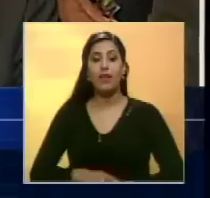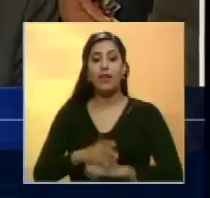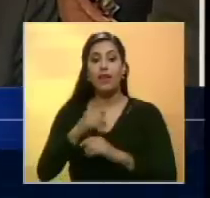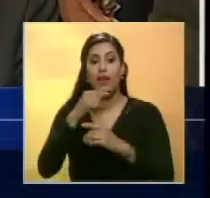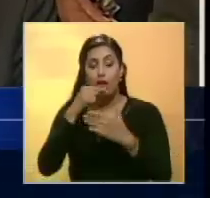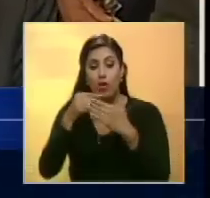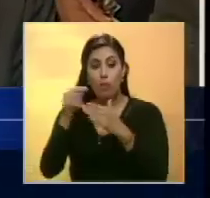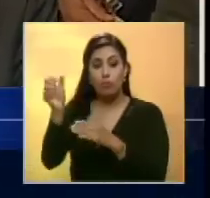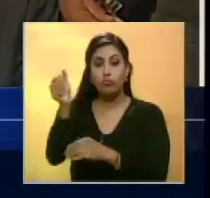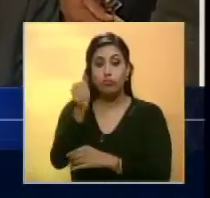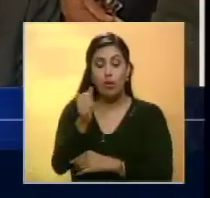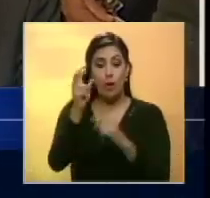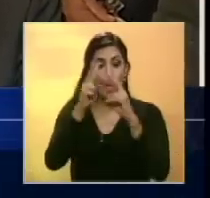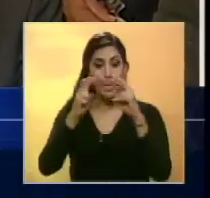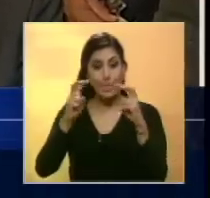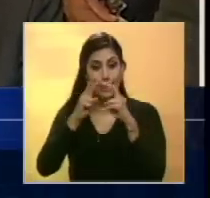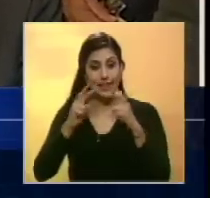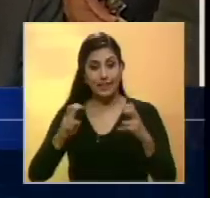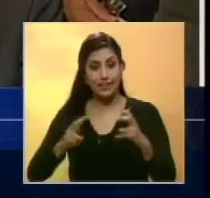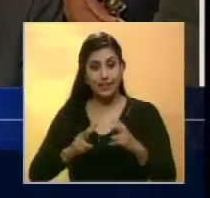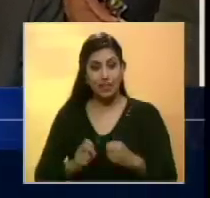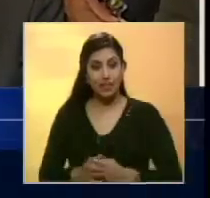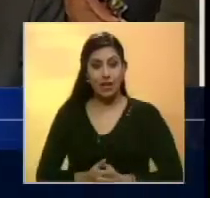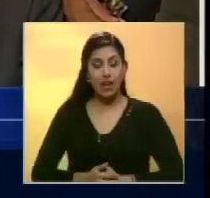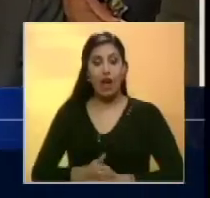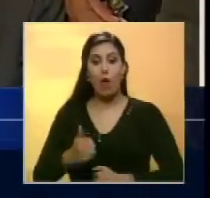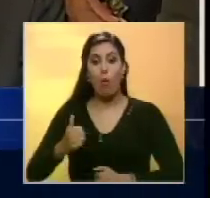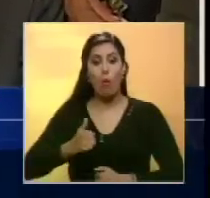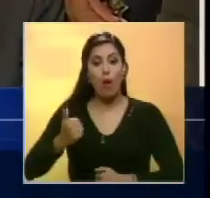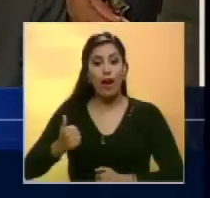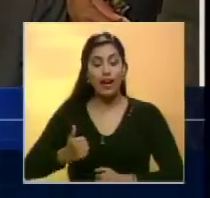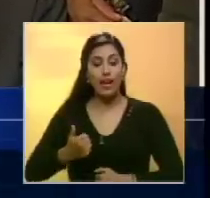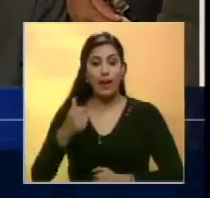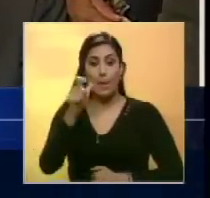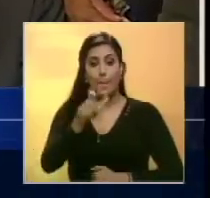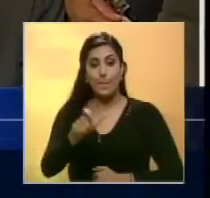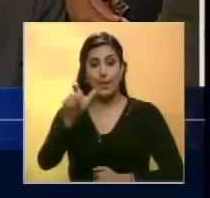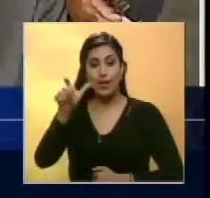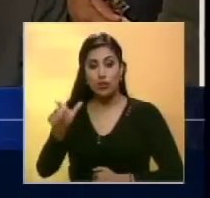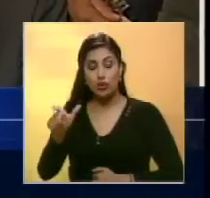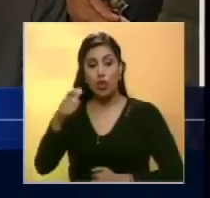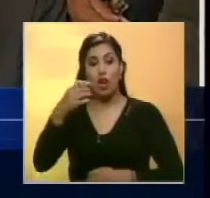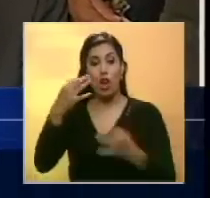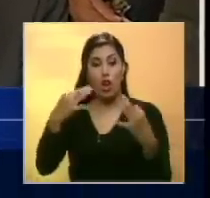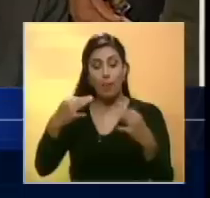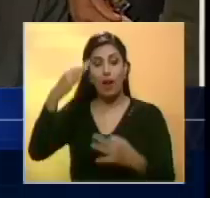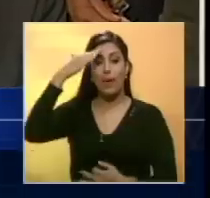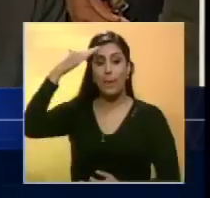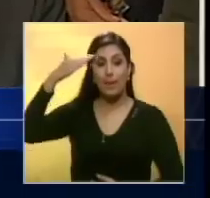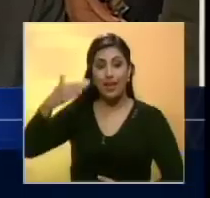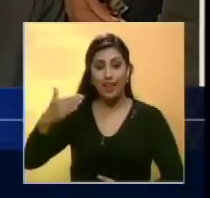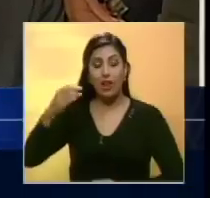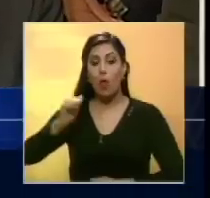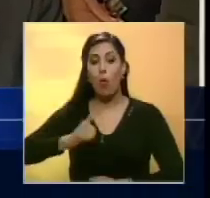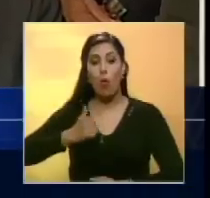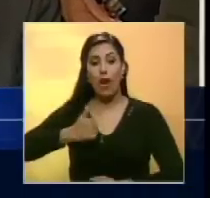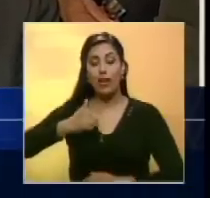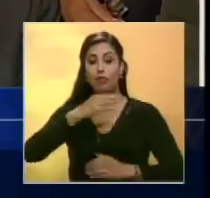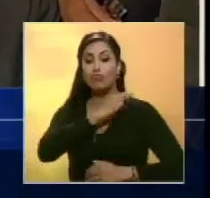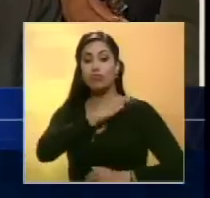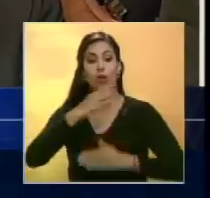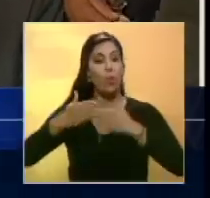citar, investigar a cualesquiera funcionarios civiles y militares de cualquier